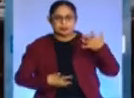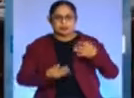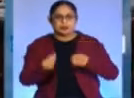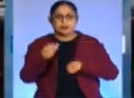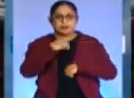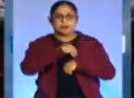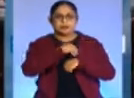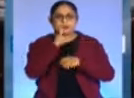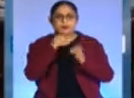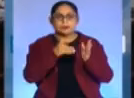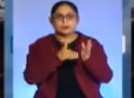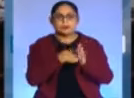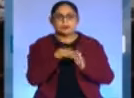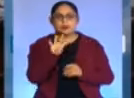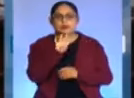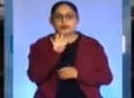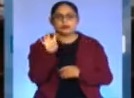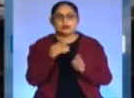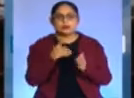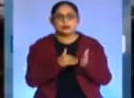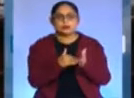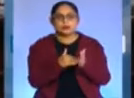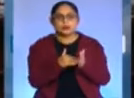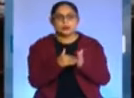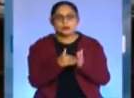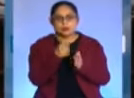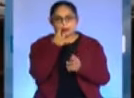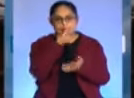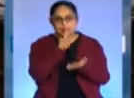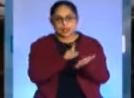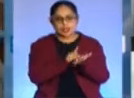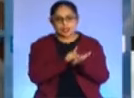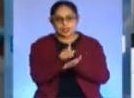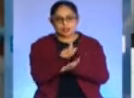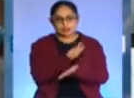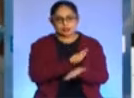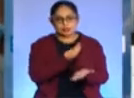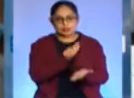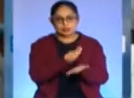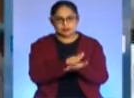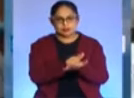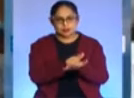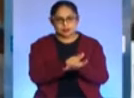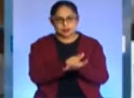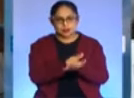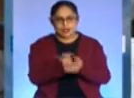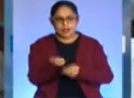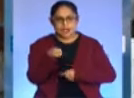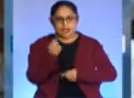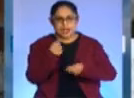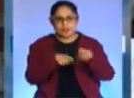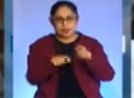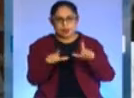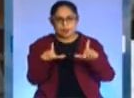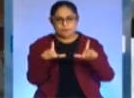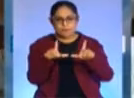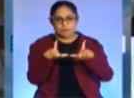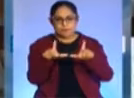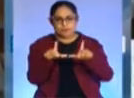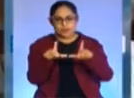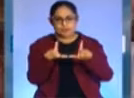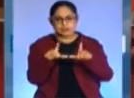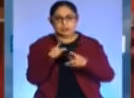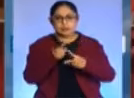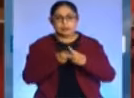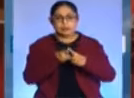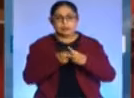ingreso por 1.400 millones de pesos en el rubro de derechos, específicamente en el canje de placas. En cuanto al